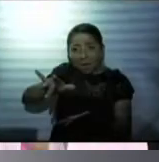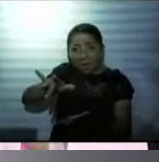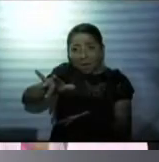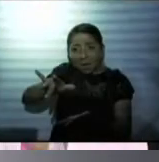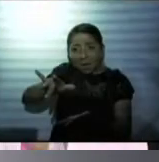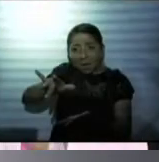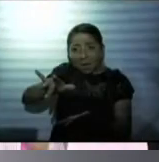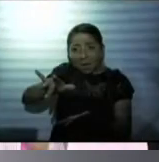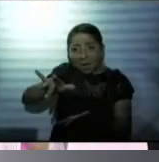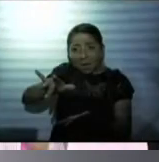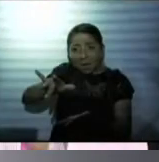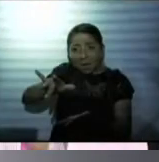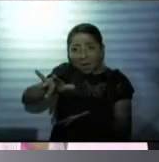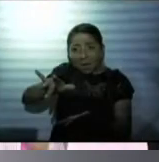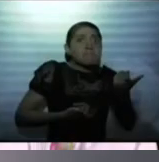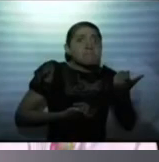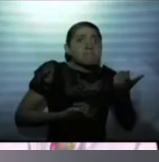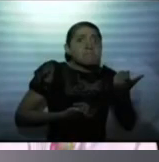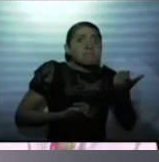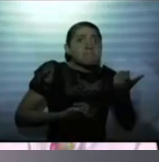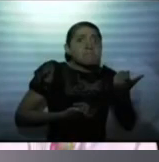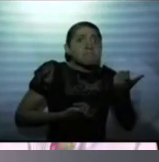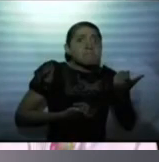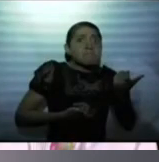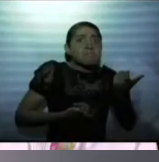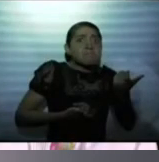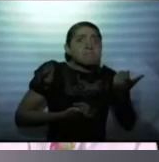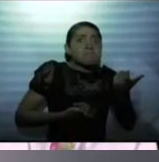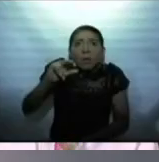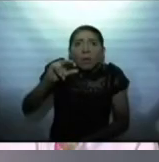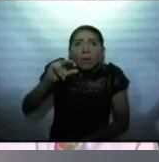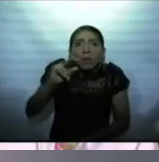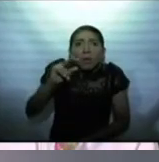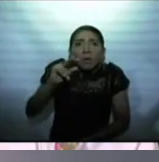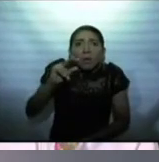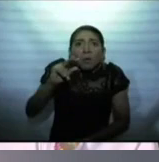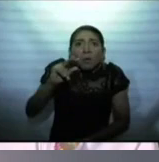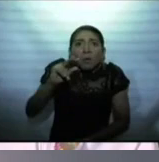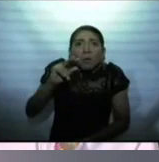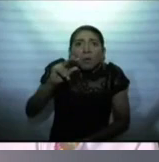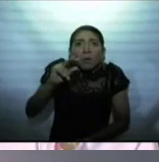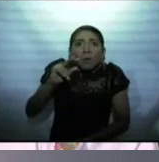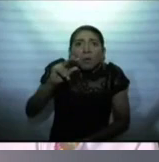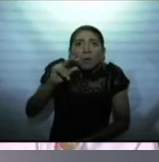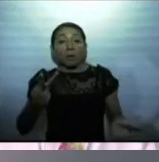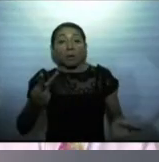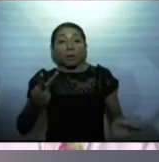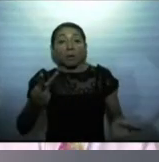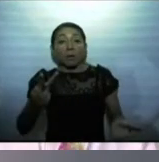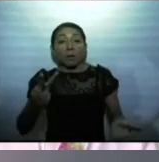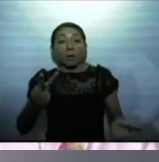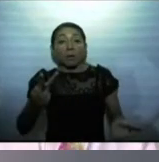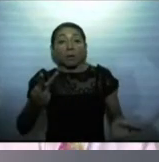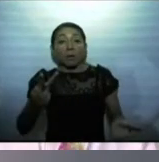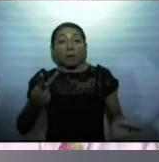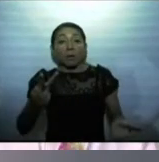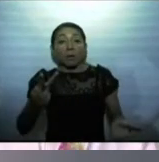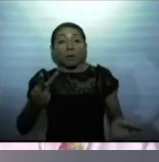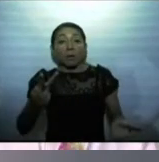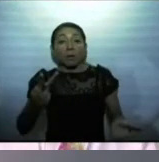no es hoy habiendo está 16 pesos por...